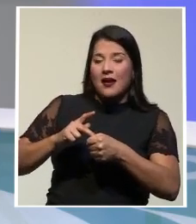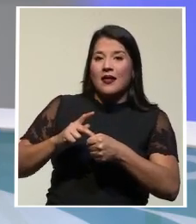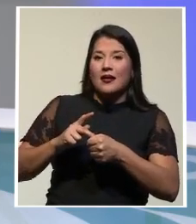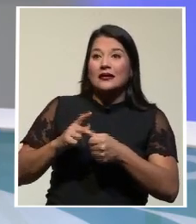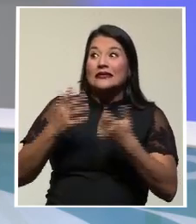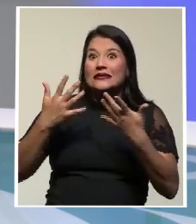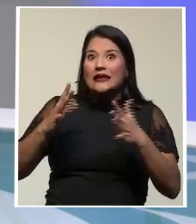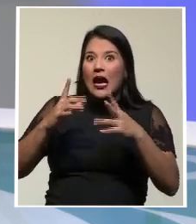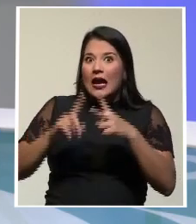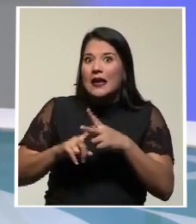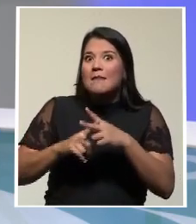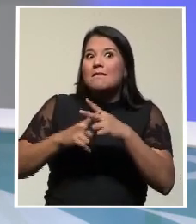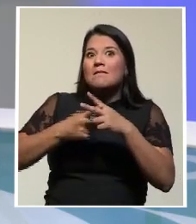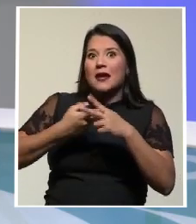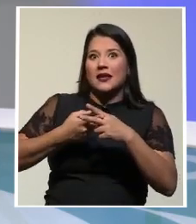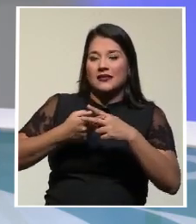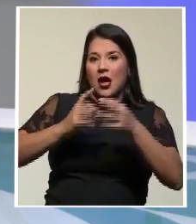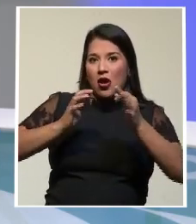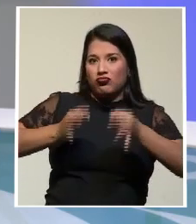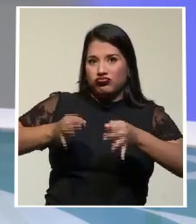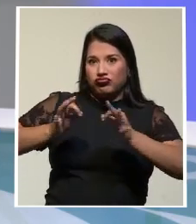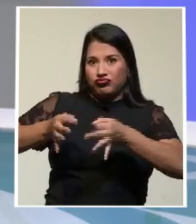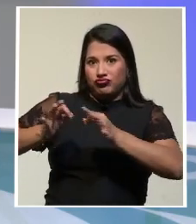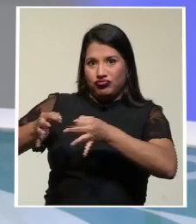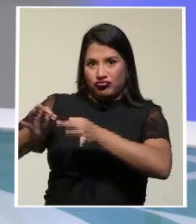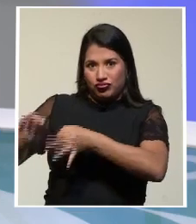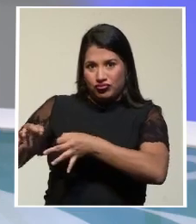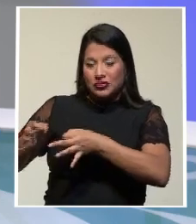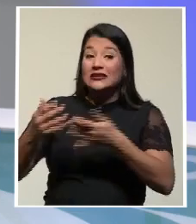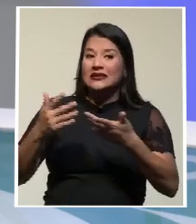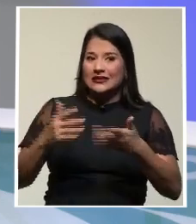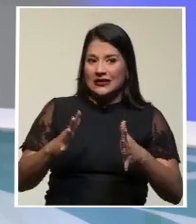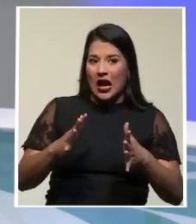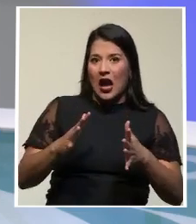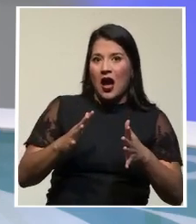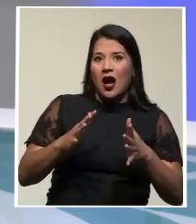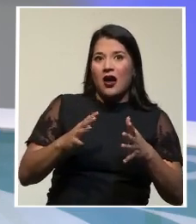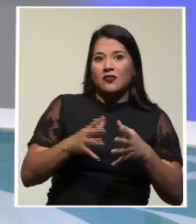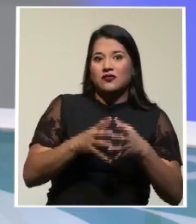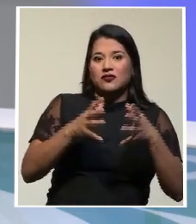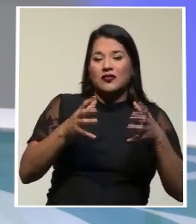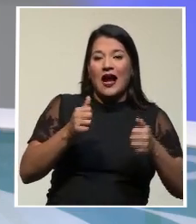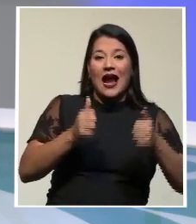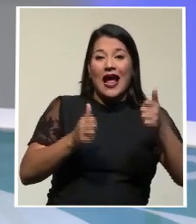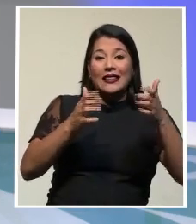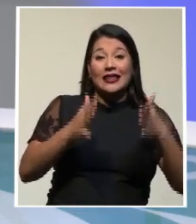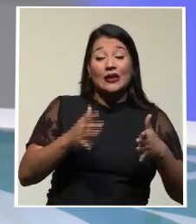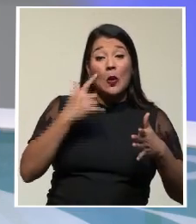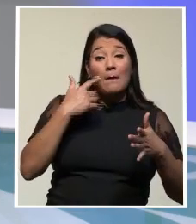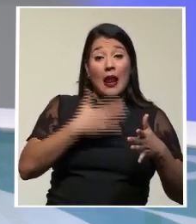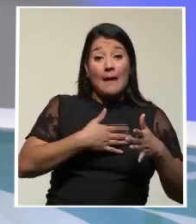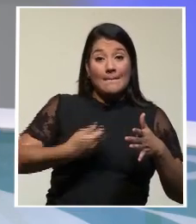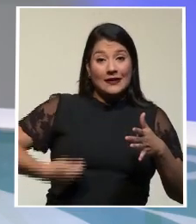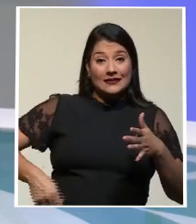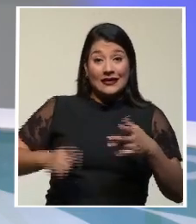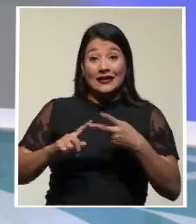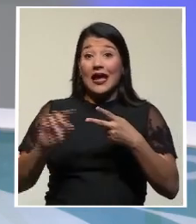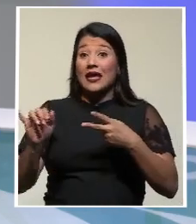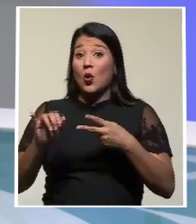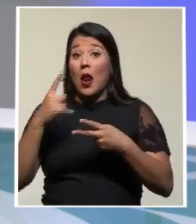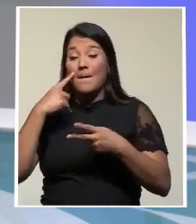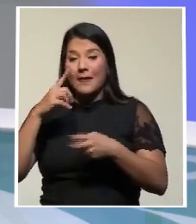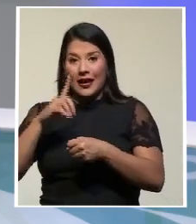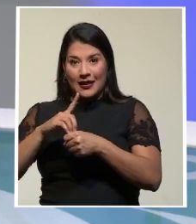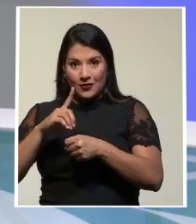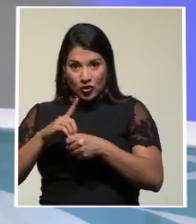definirse y se ratifican las candidaturas a la presidencia, así como los aspirantes a una curul en el Congreso.